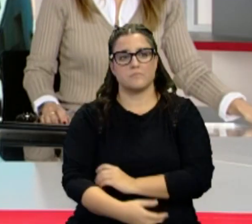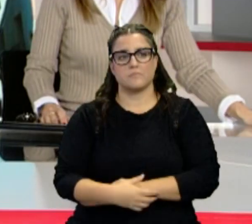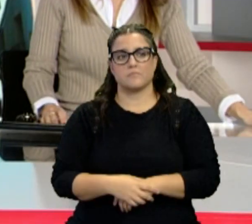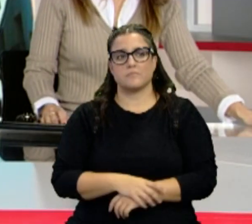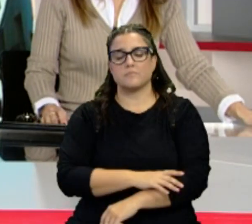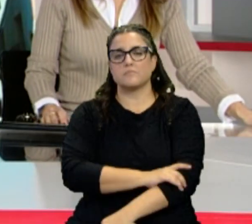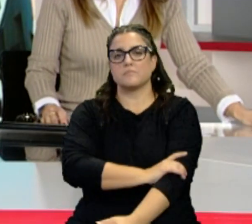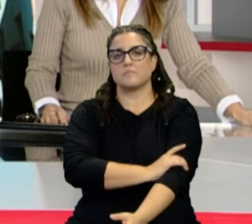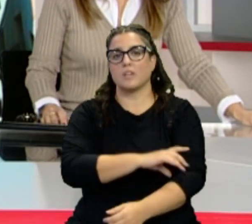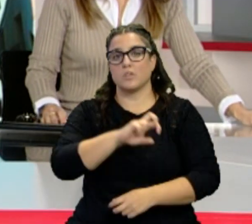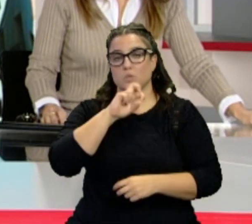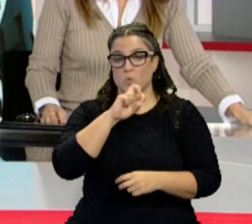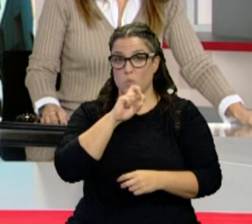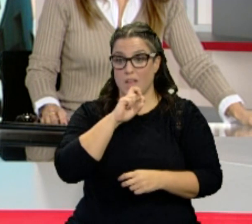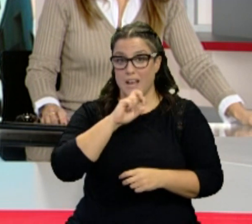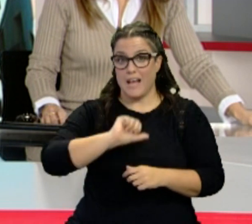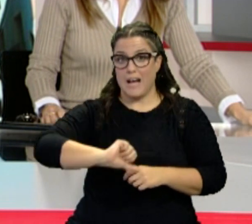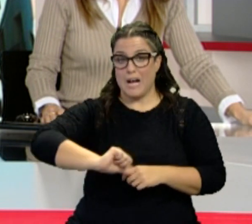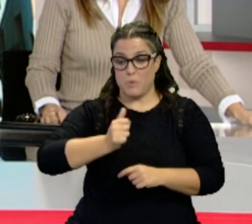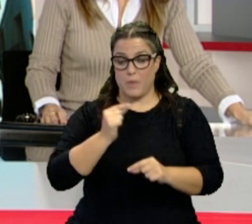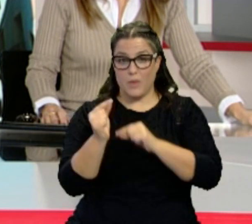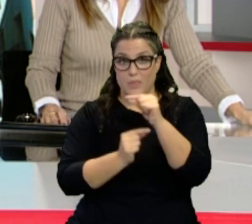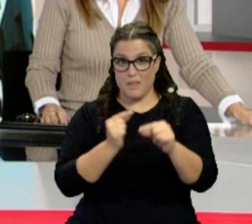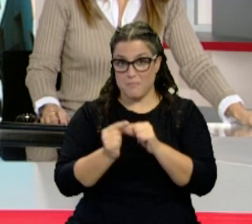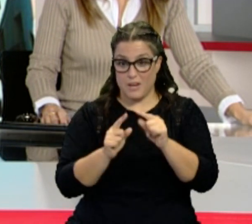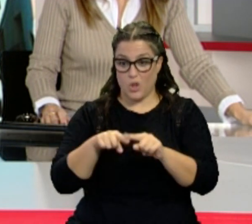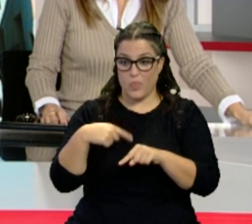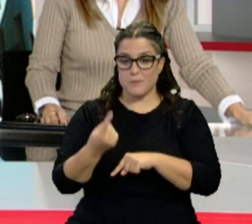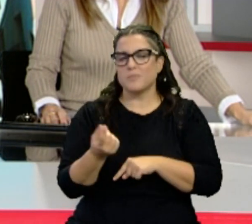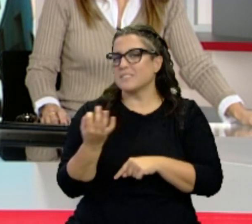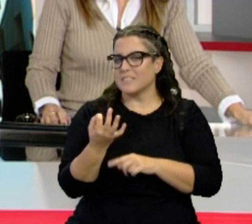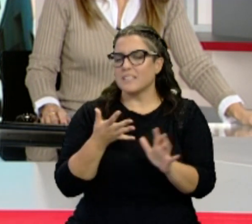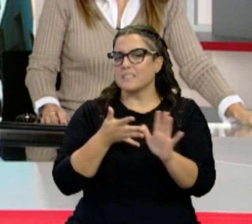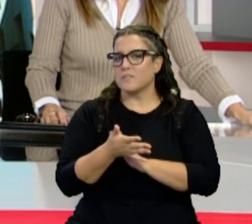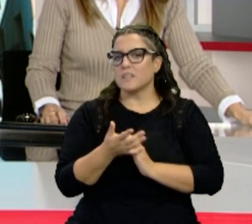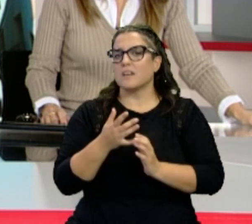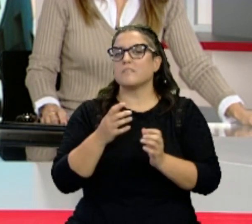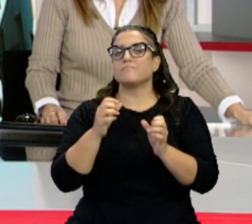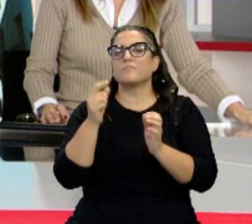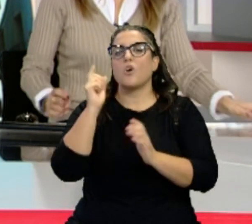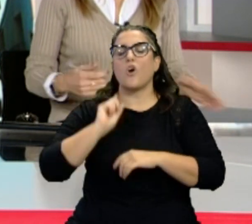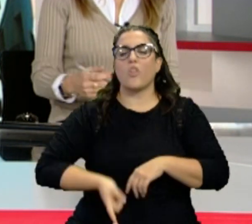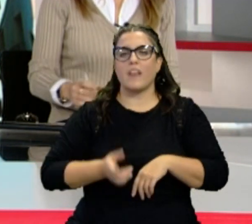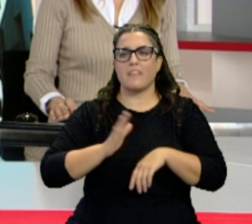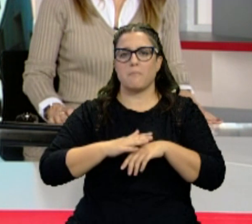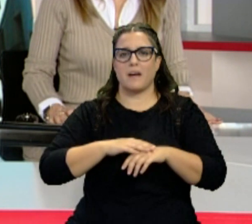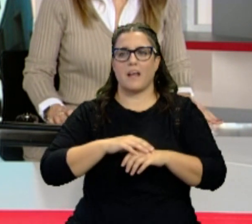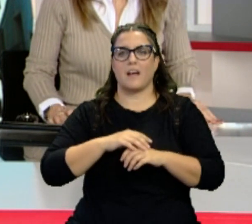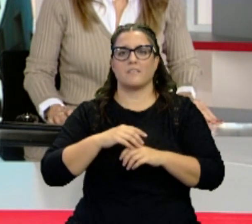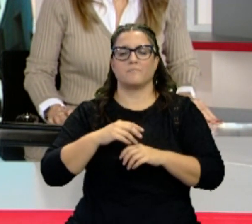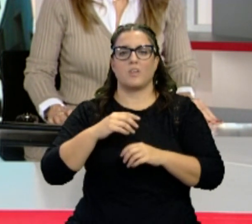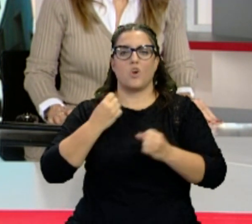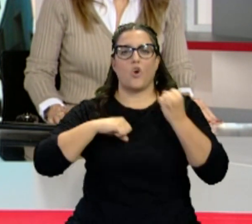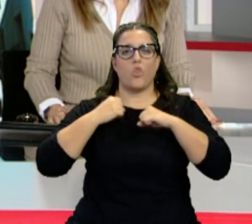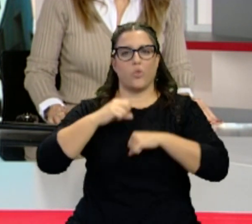Y en Tudela, tras la aprobación en pleno, entrará en vigor una nueva ordenanza sobre promoción de conductas cívicas y protección de espacios. En ella se endurecen